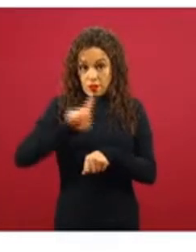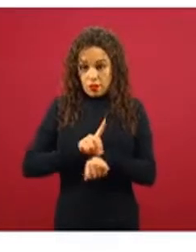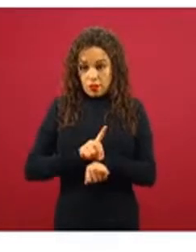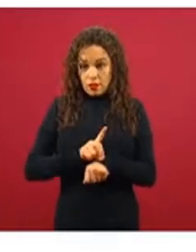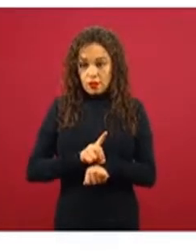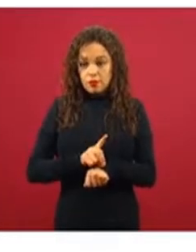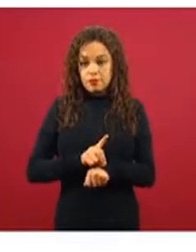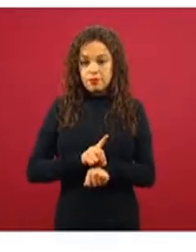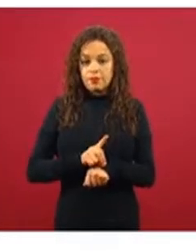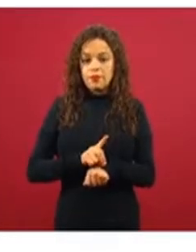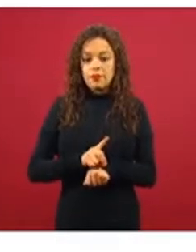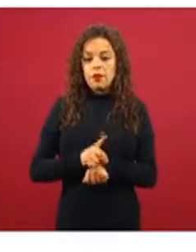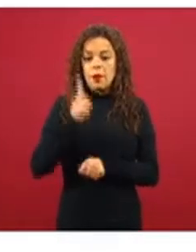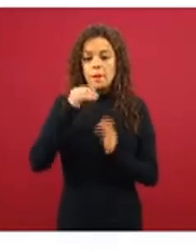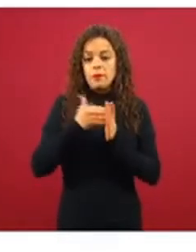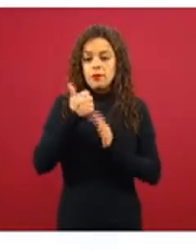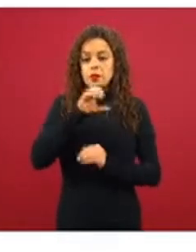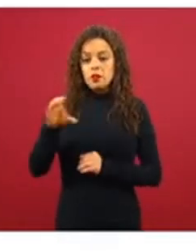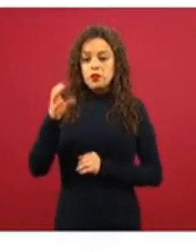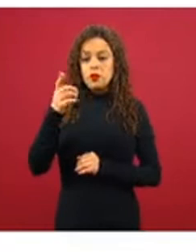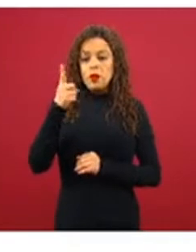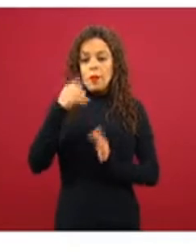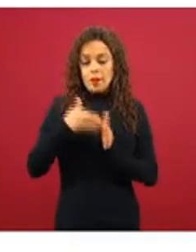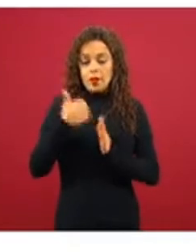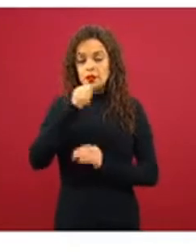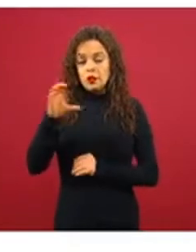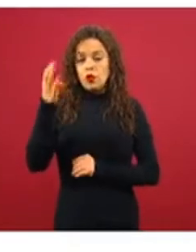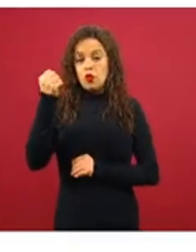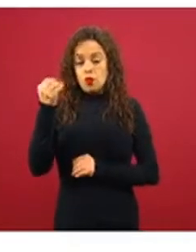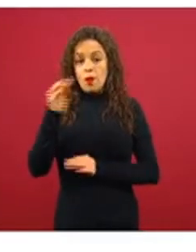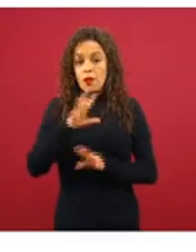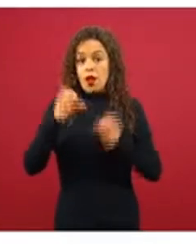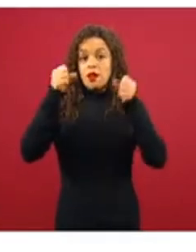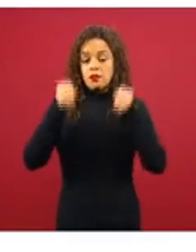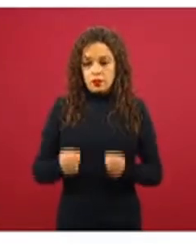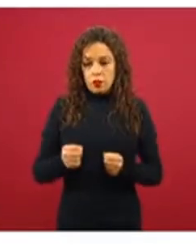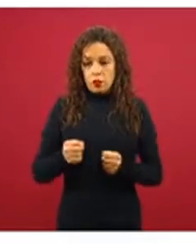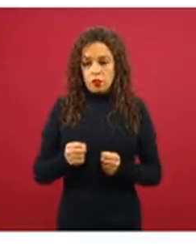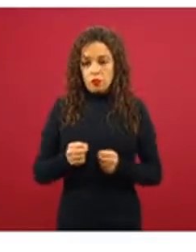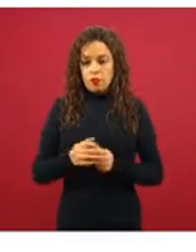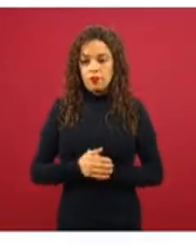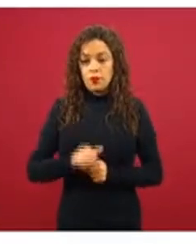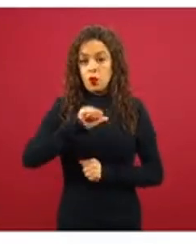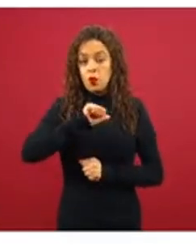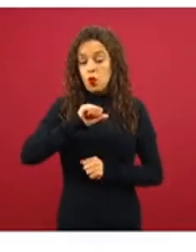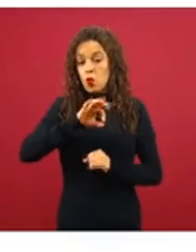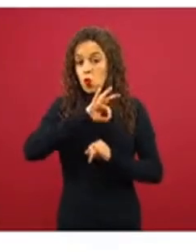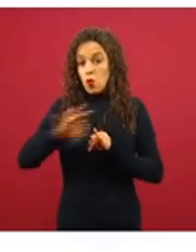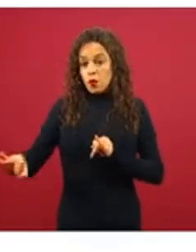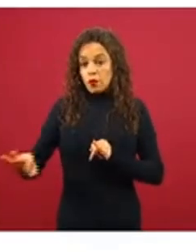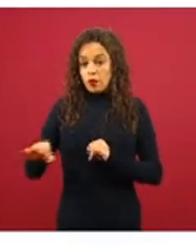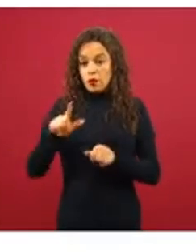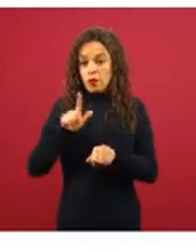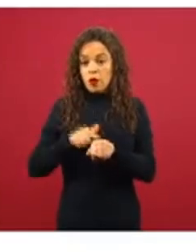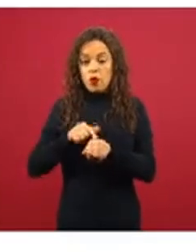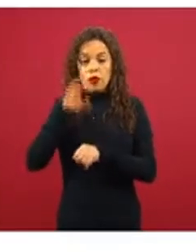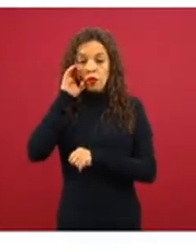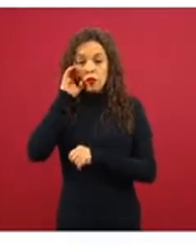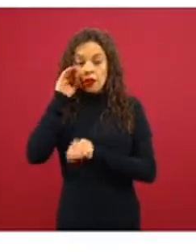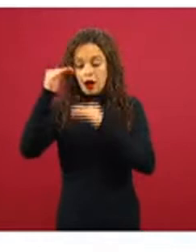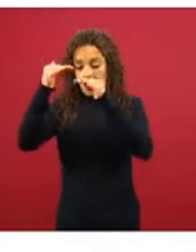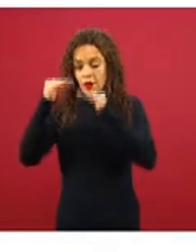1.609 nuevos casos confirmados, los podemos ver en la última barra de color naranja en la parte